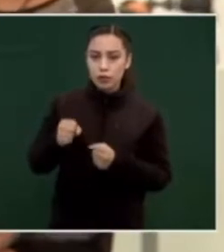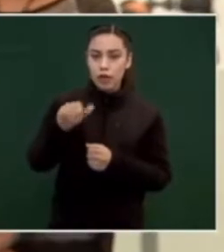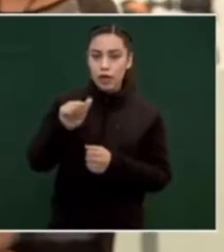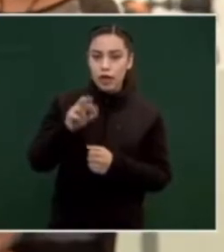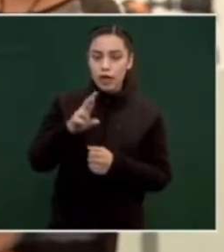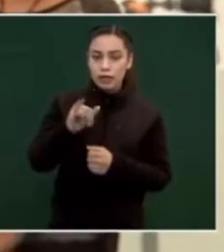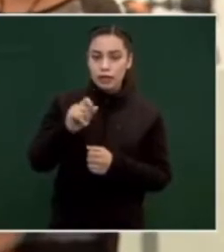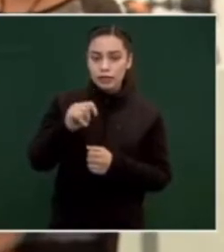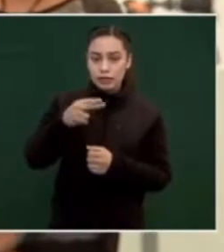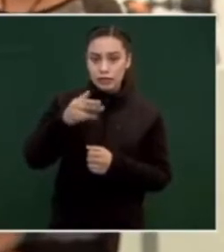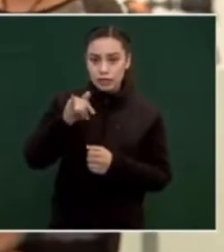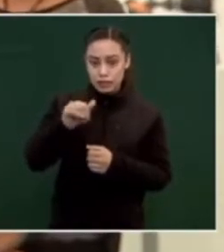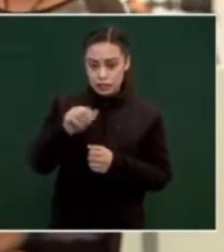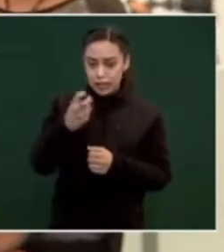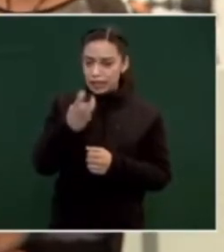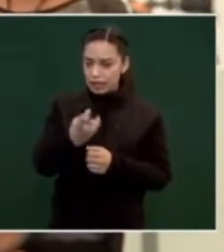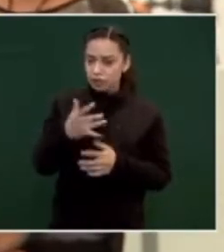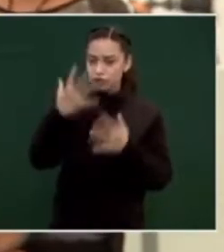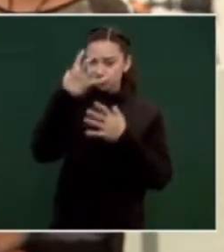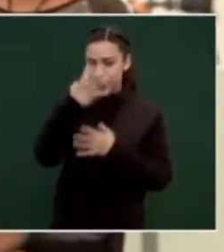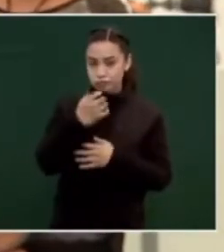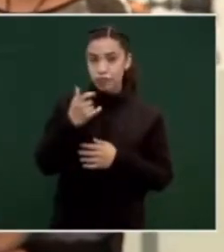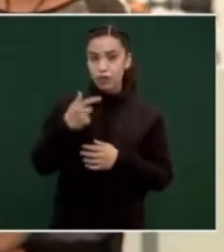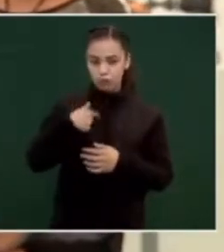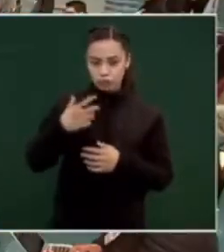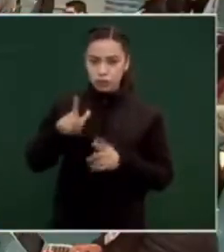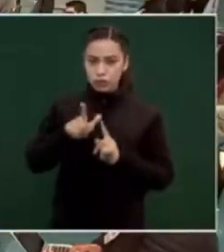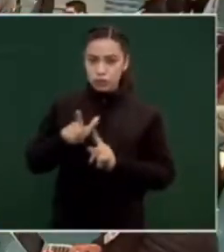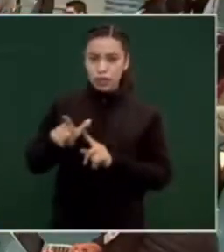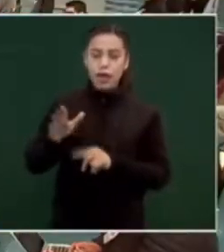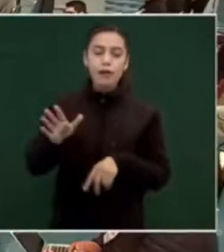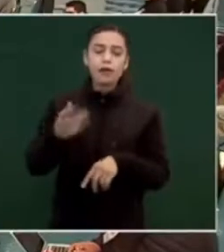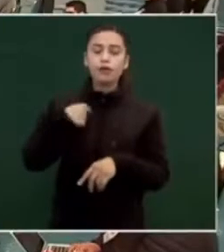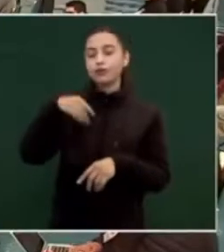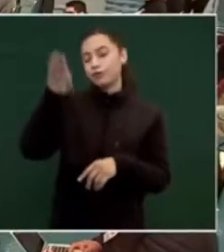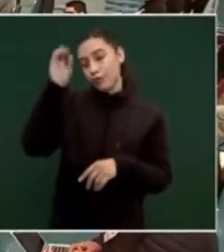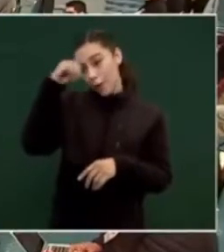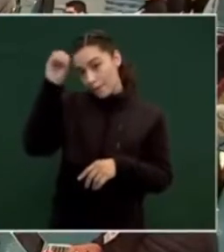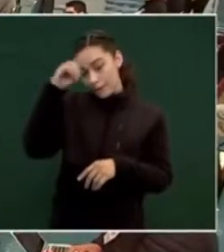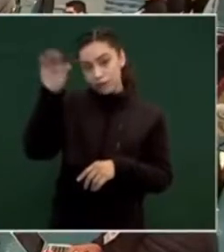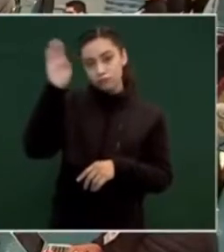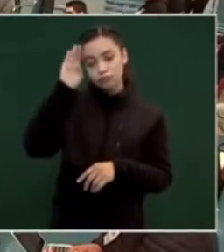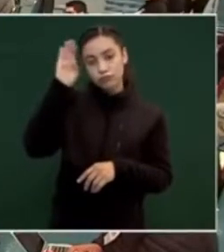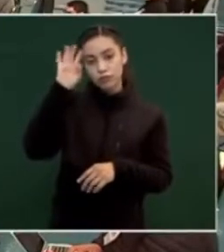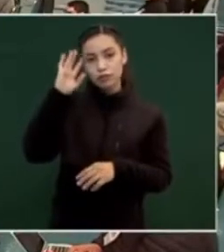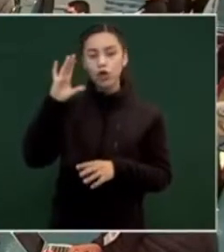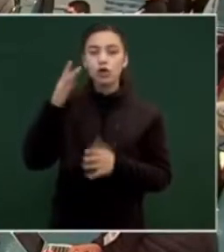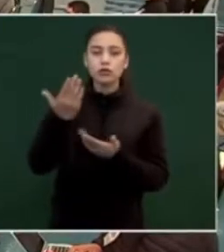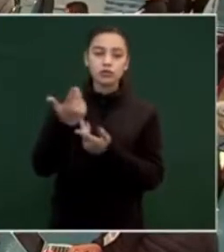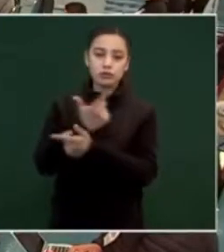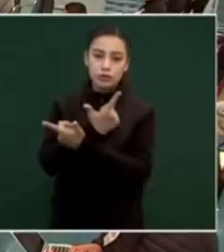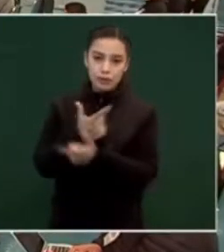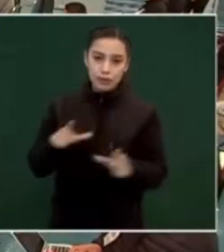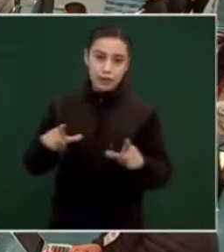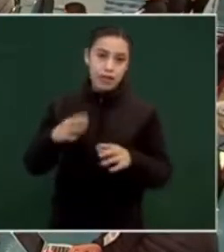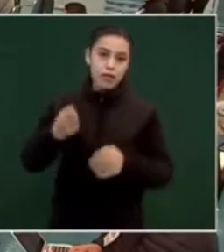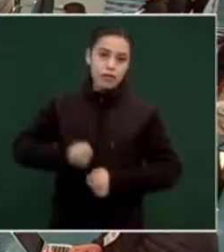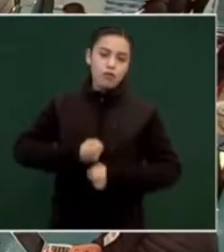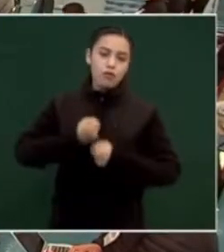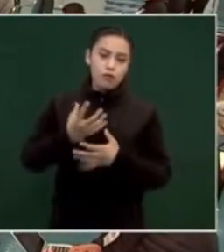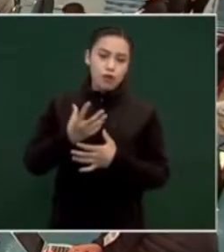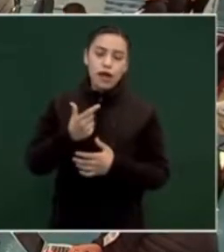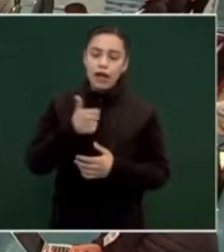editoriales que yo pienso que yo opino en la libertad de expresión así lo he señalado pero se nos menciona como